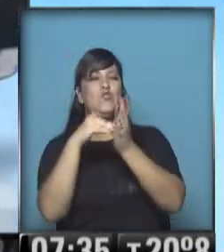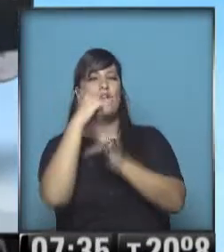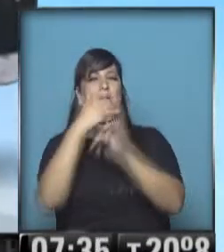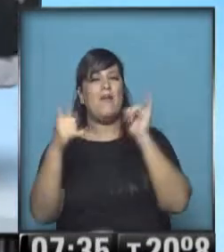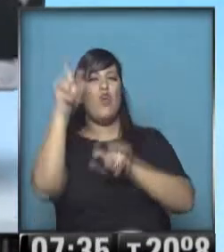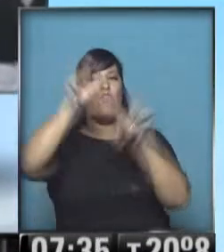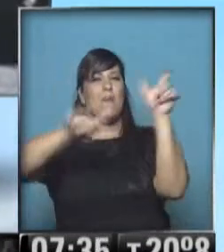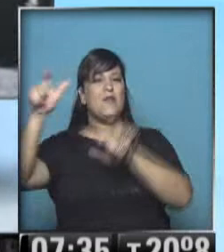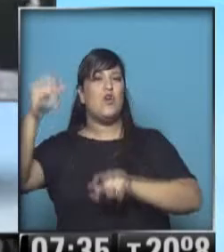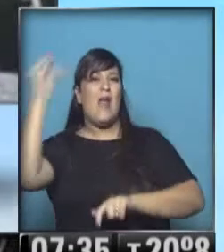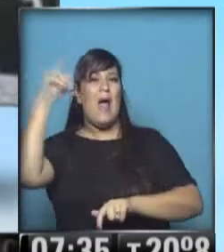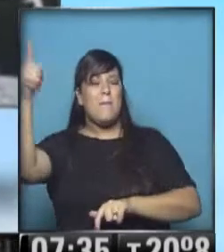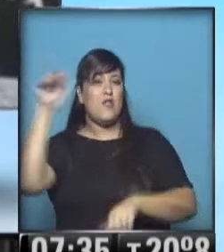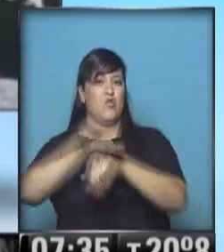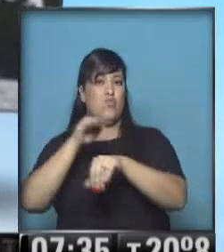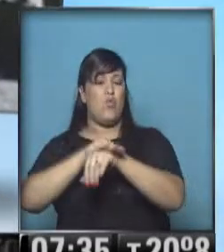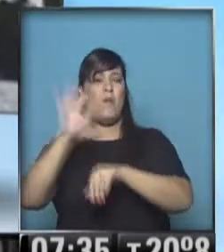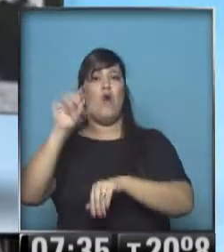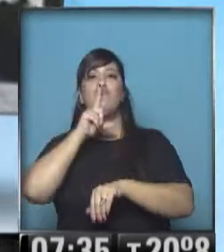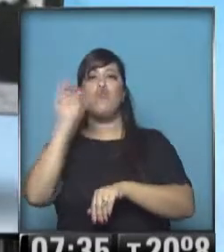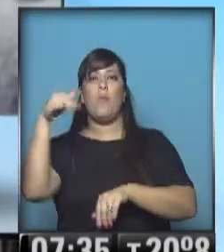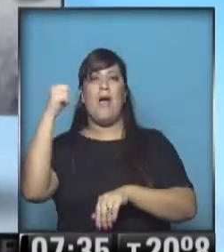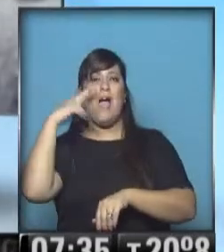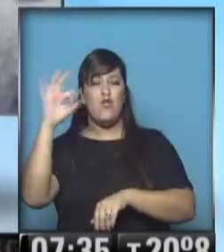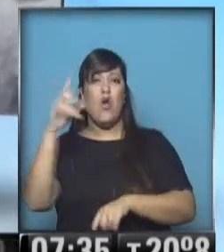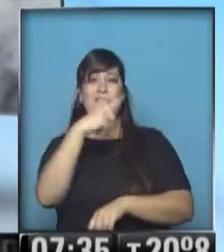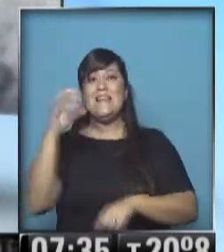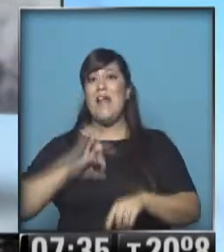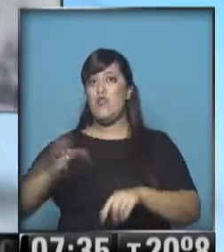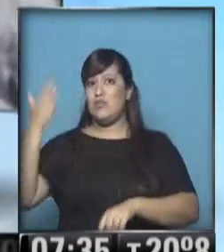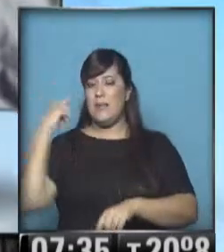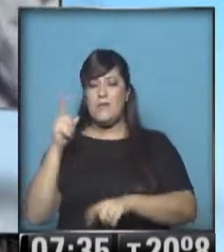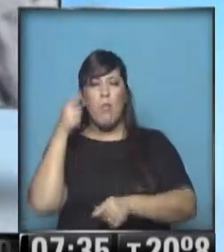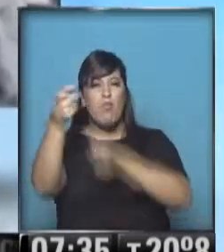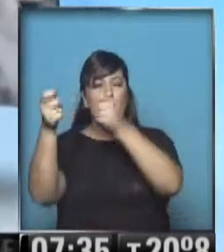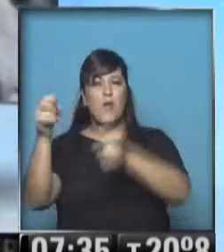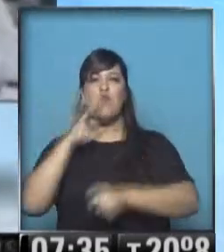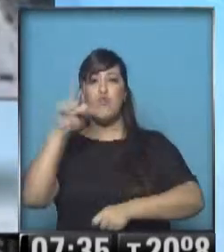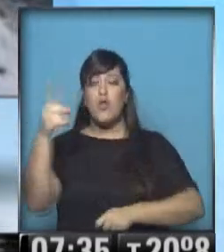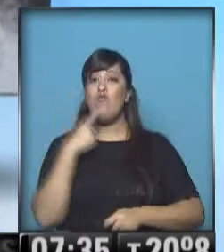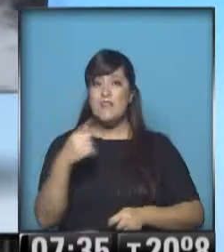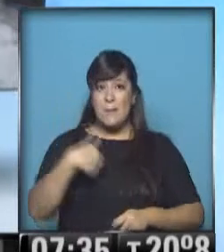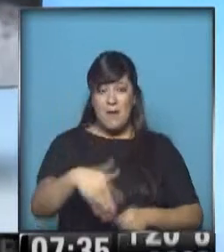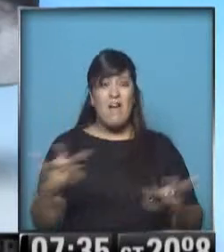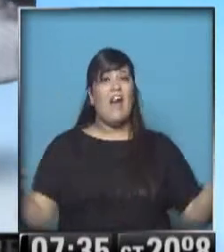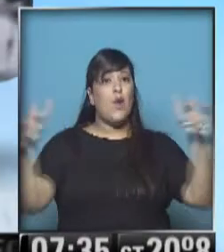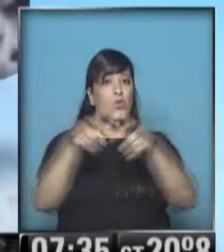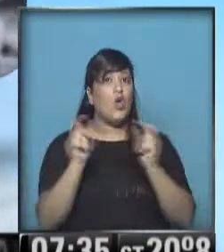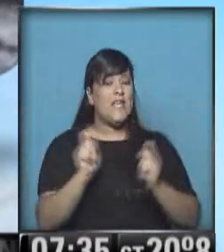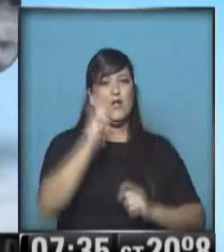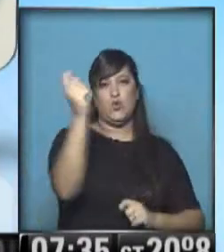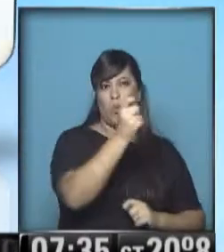armenios a manos del Imperio Otomano, ocurrida un siglo atrás. Se esperan reuniones diplomáticas entre